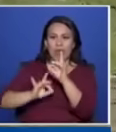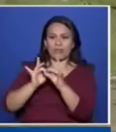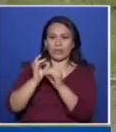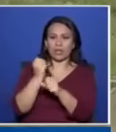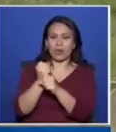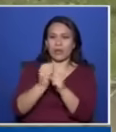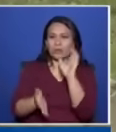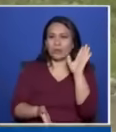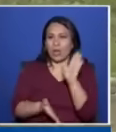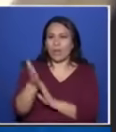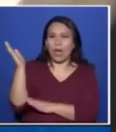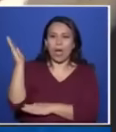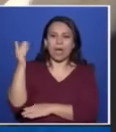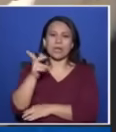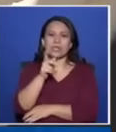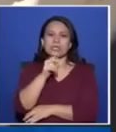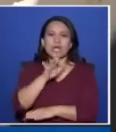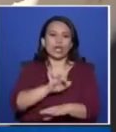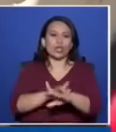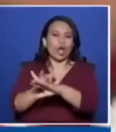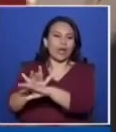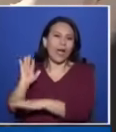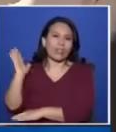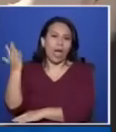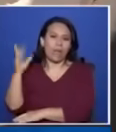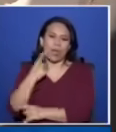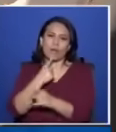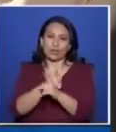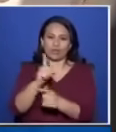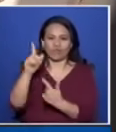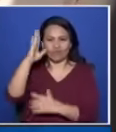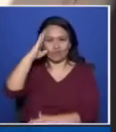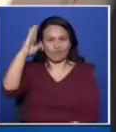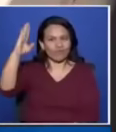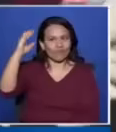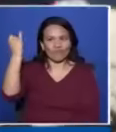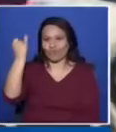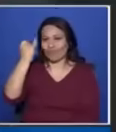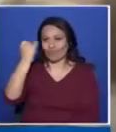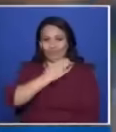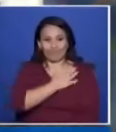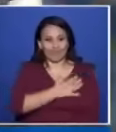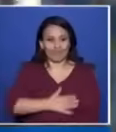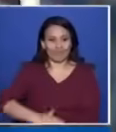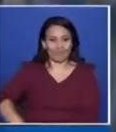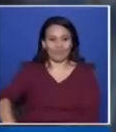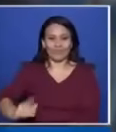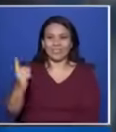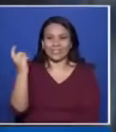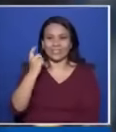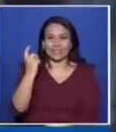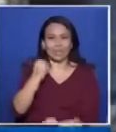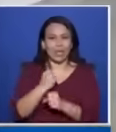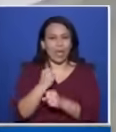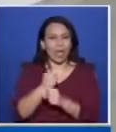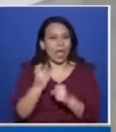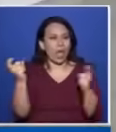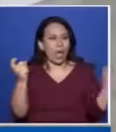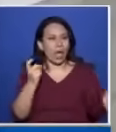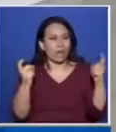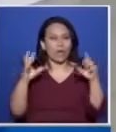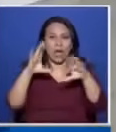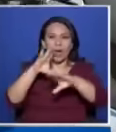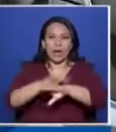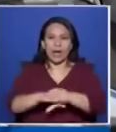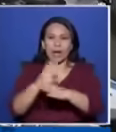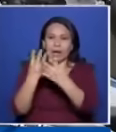se resguardan. Y no hay quien los toque ahí. Entonces, por eso los militares son necesarios en el país, para que controlen las cárceles,